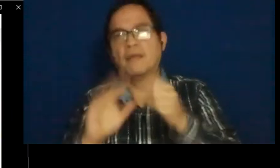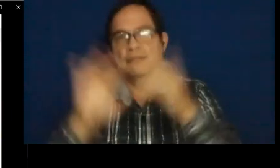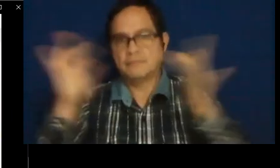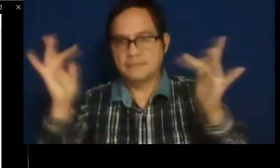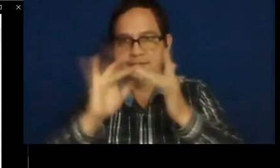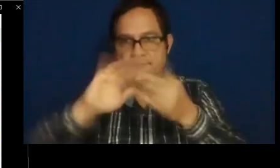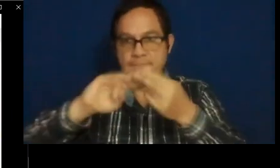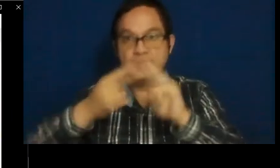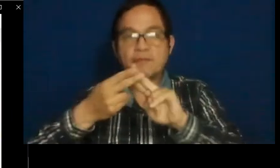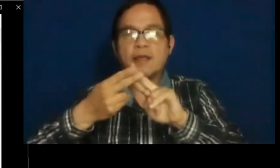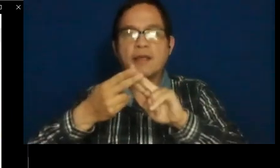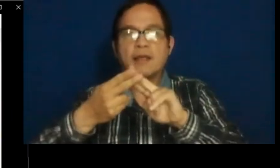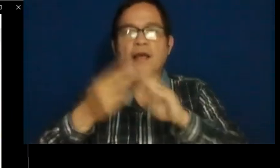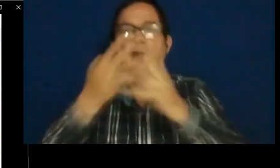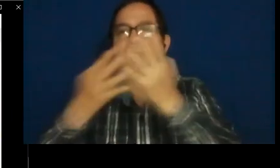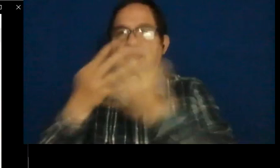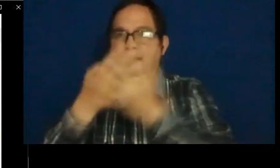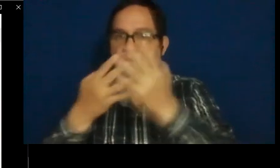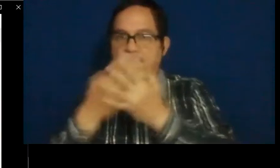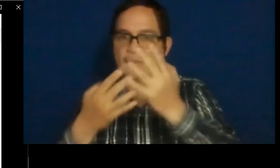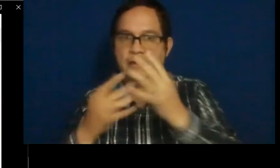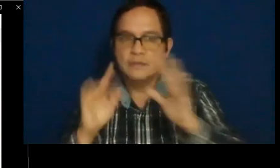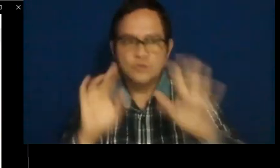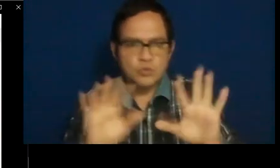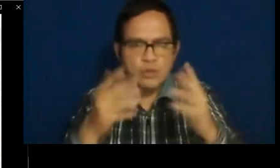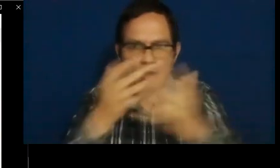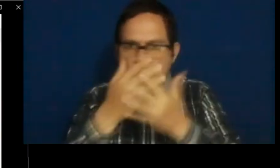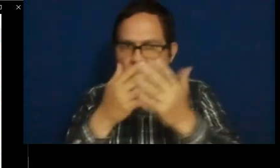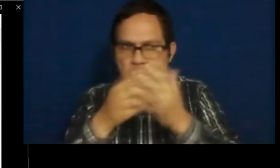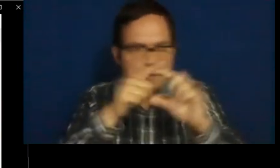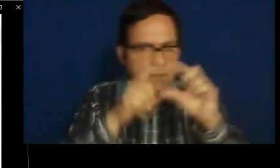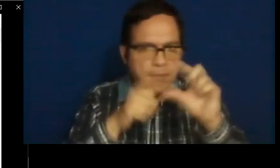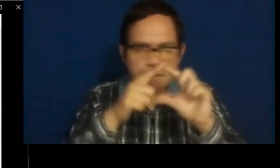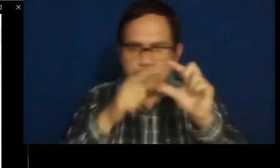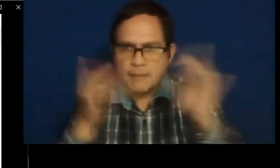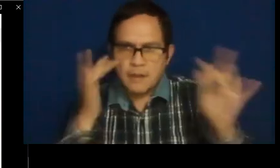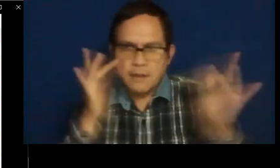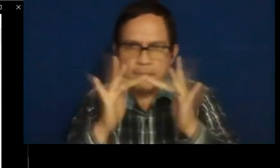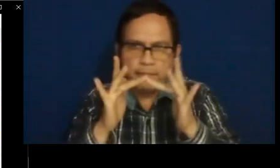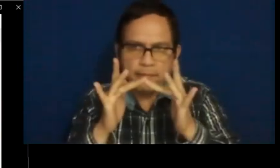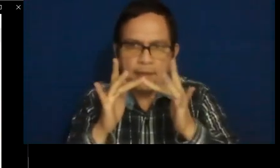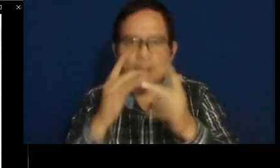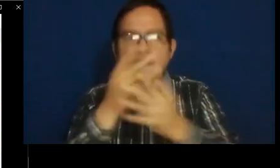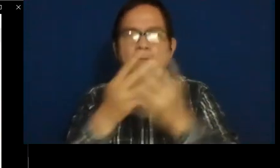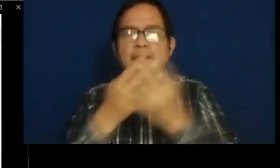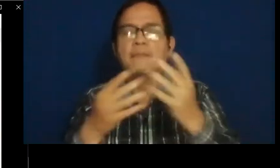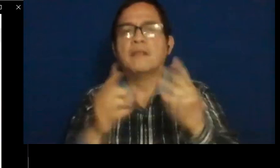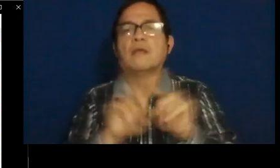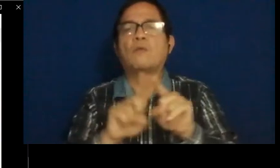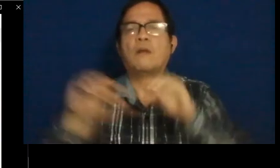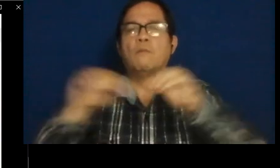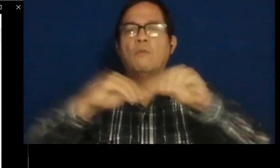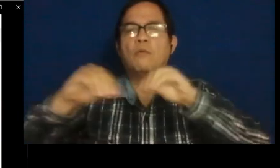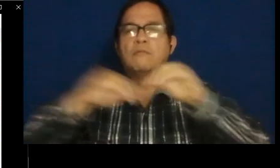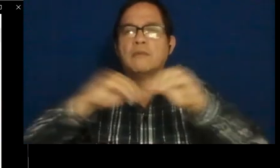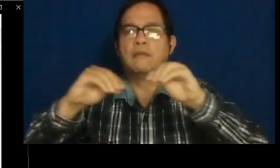relacionar matemáticamente. Cuando nosotros relacionemos adecuadamente esas ecuaciones de movimiento, nosotros